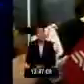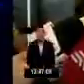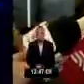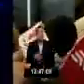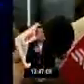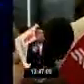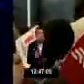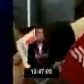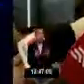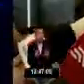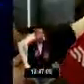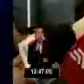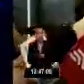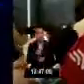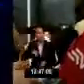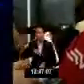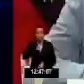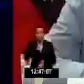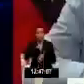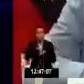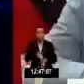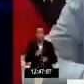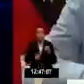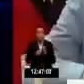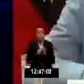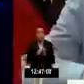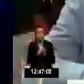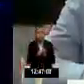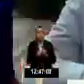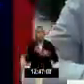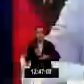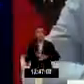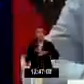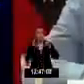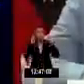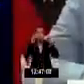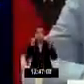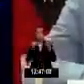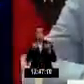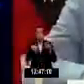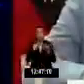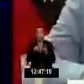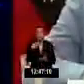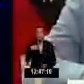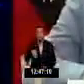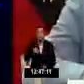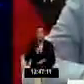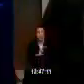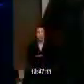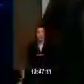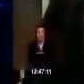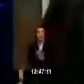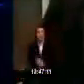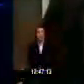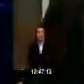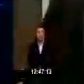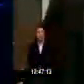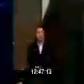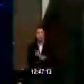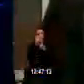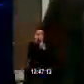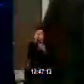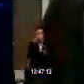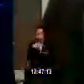en las pruebas necesarias de gracias de resoluciones formales algunas autoridades vinculadas con este tema comparecerán el miércoles en la asamblea nacional la